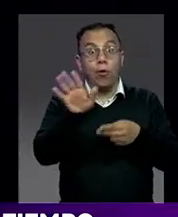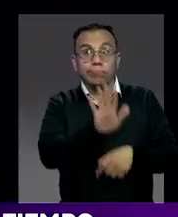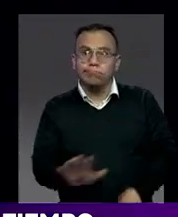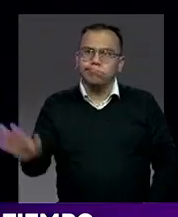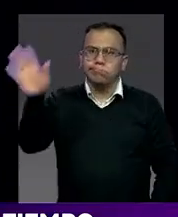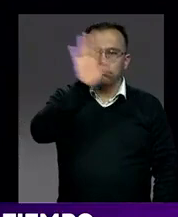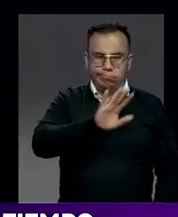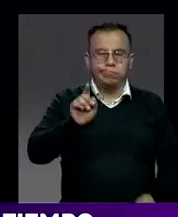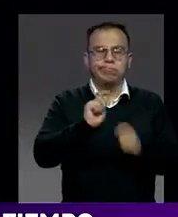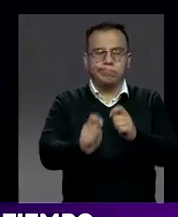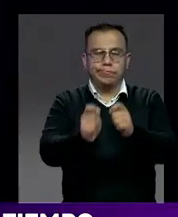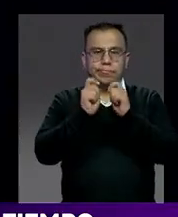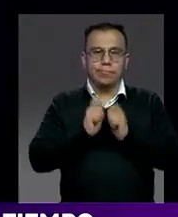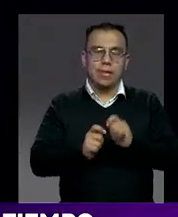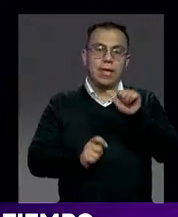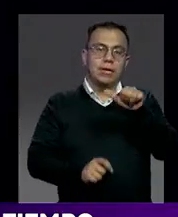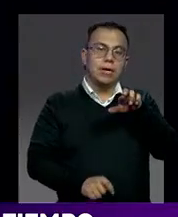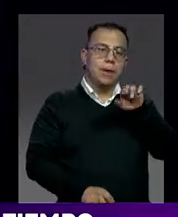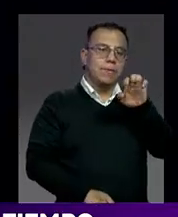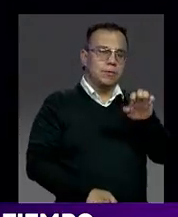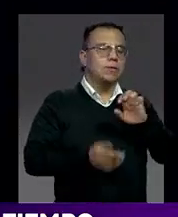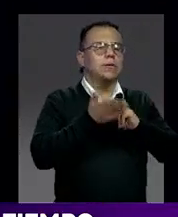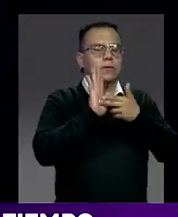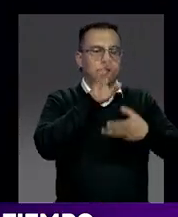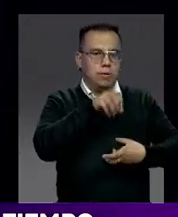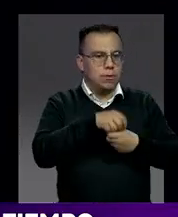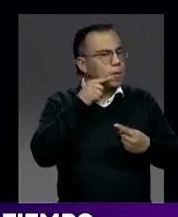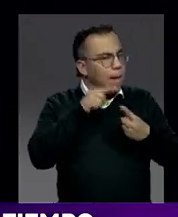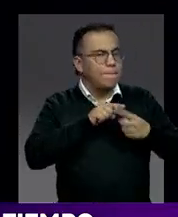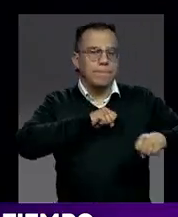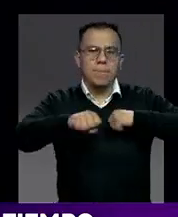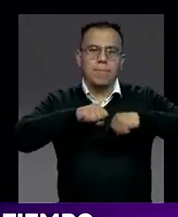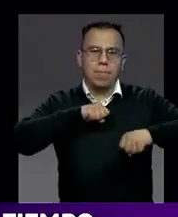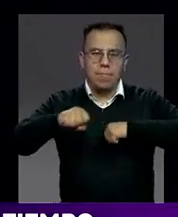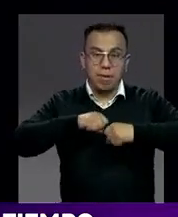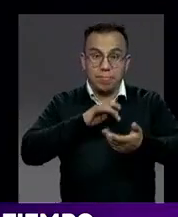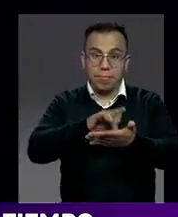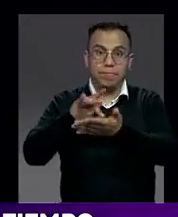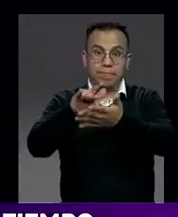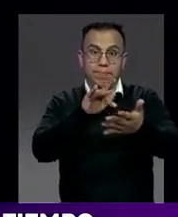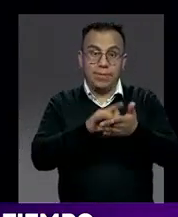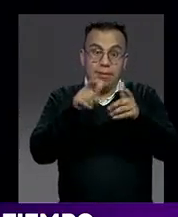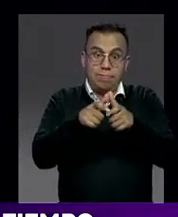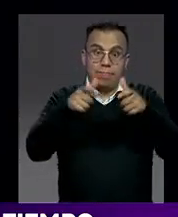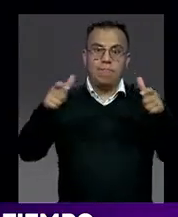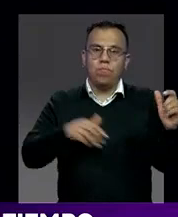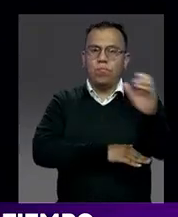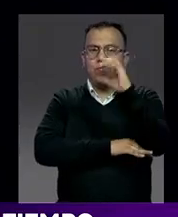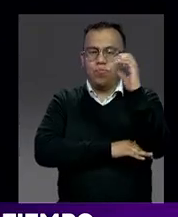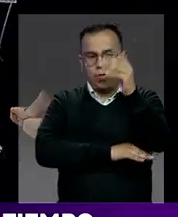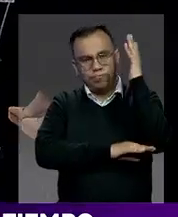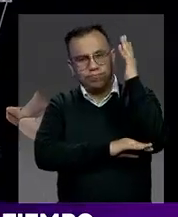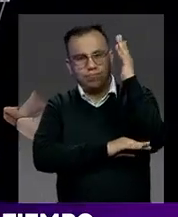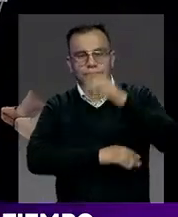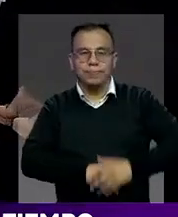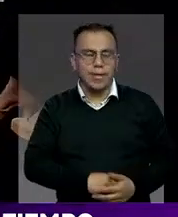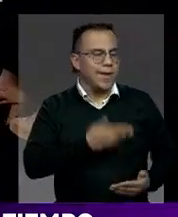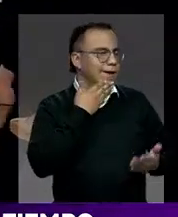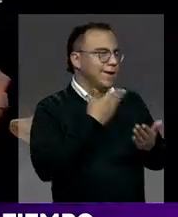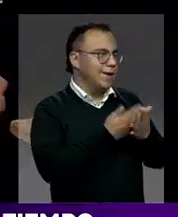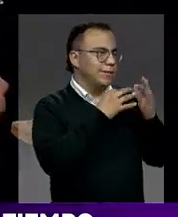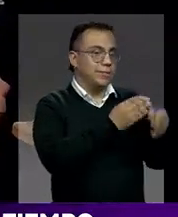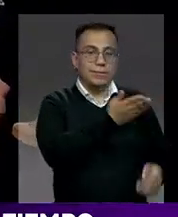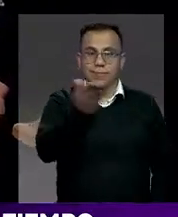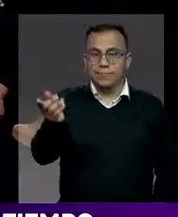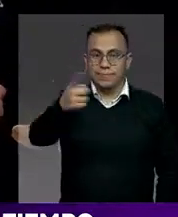puede ser uno de los roles del ashram puede generar el valor agregado para poder participar en economía esa escala de compra es suficiente grandes candidatos